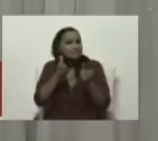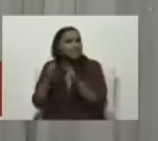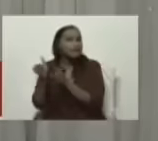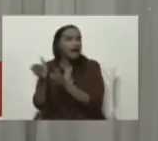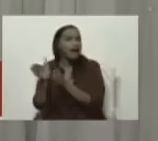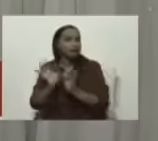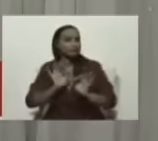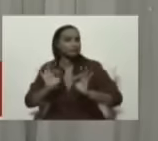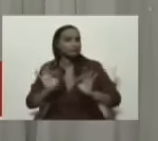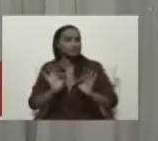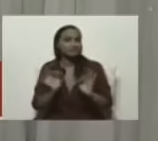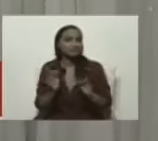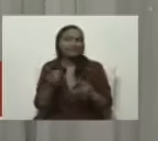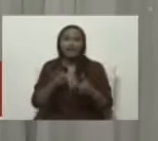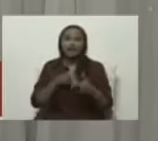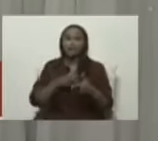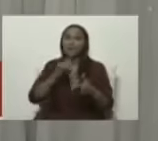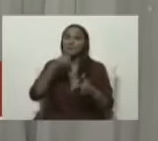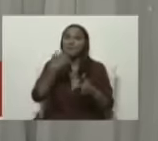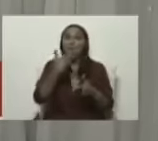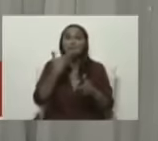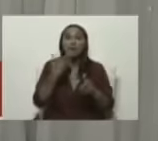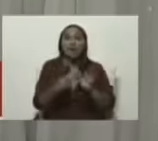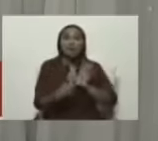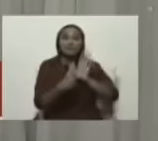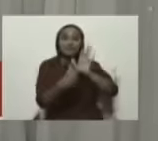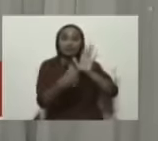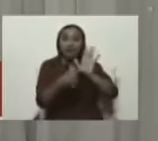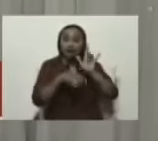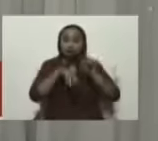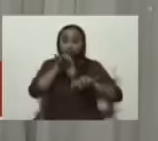Por eso lo presentaron primero en inglés, a sus dueños.